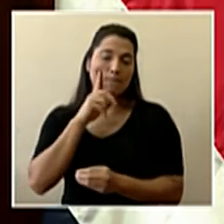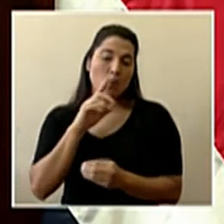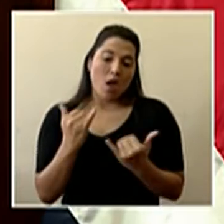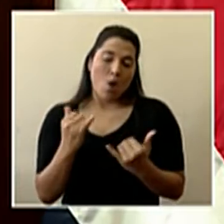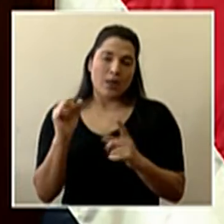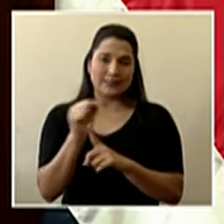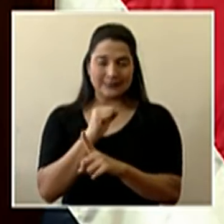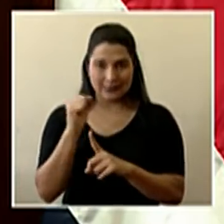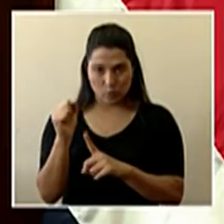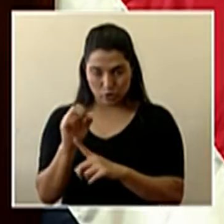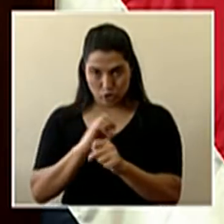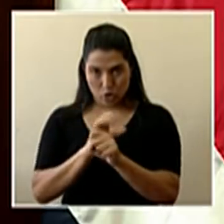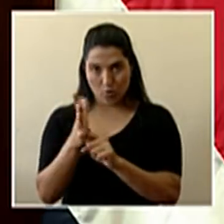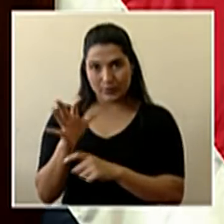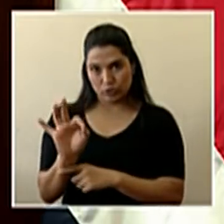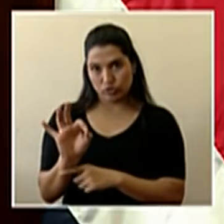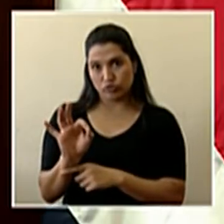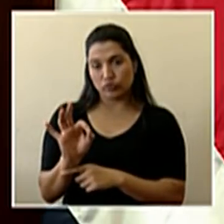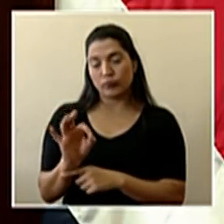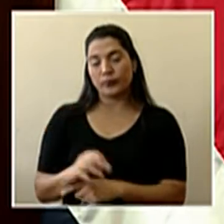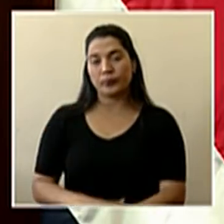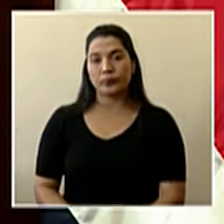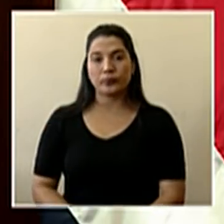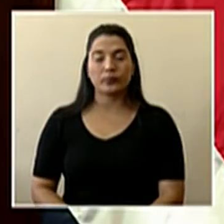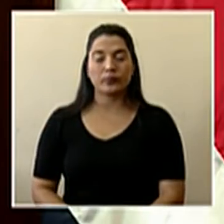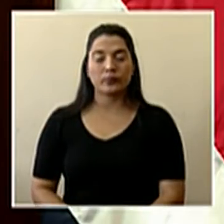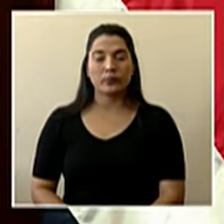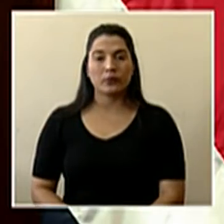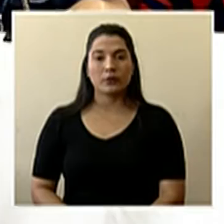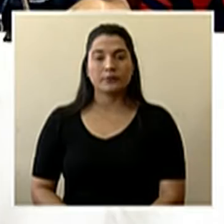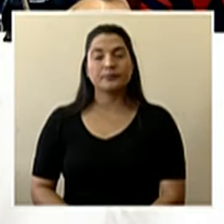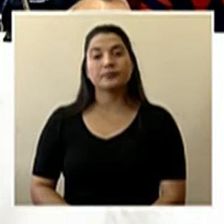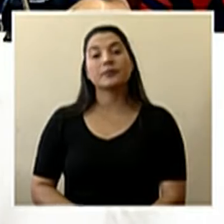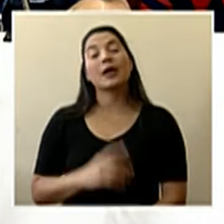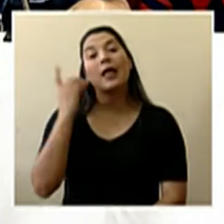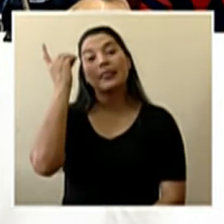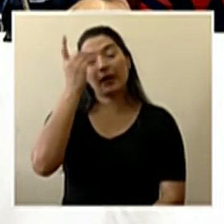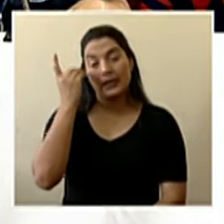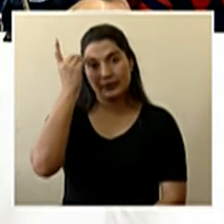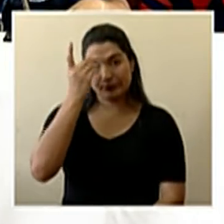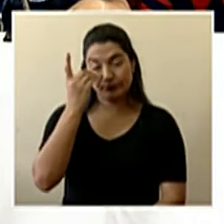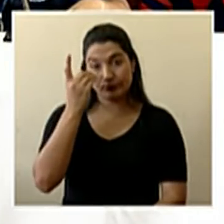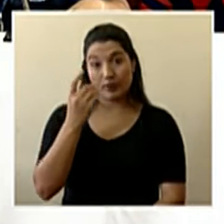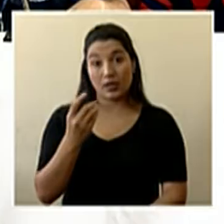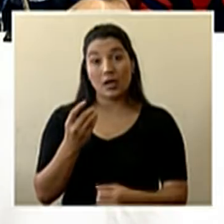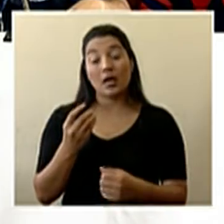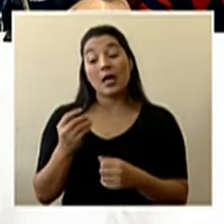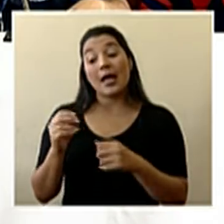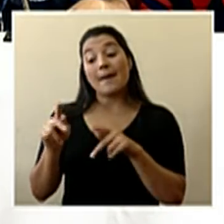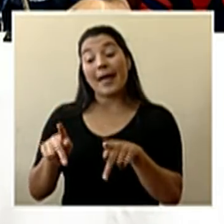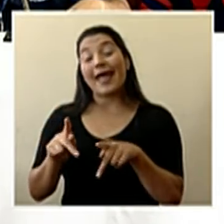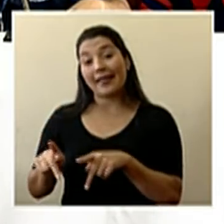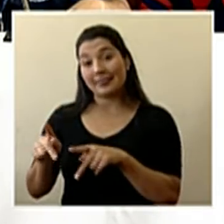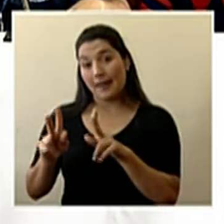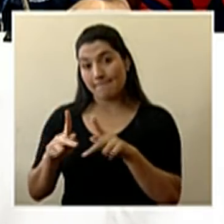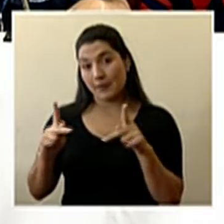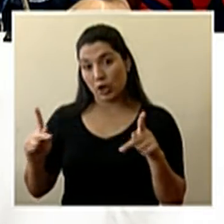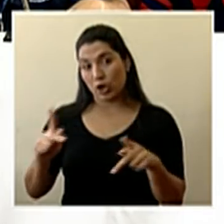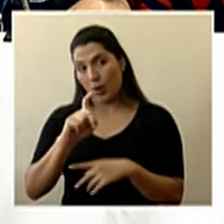extraordinaria con otro tipo de recurso que no es fronterizo. Don Daniel, Gente Periódico nos consulta que cuál es